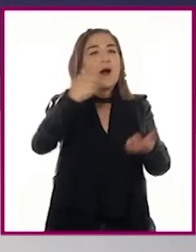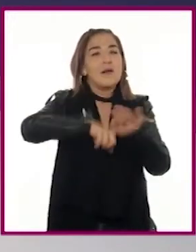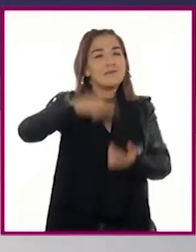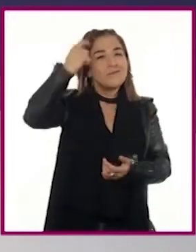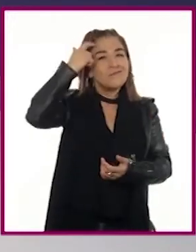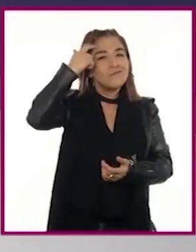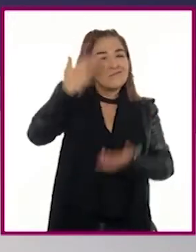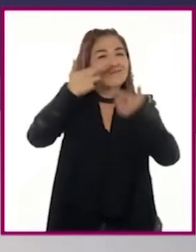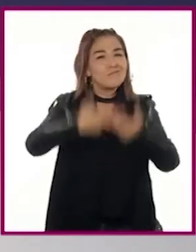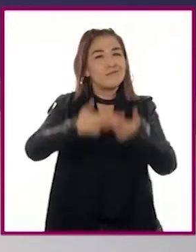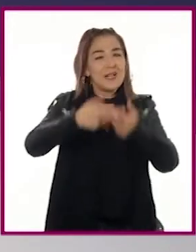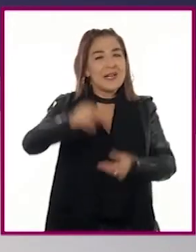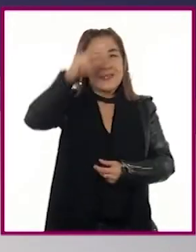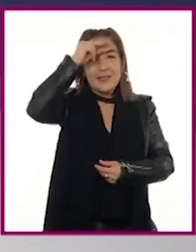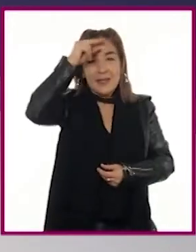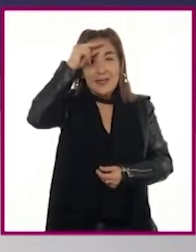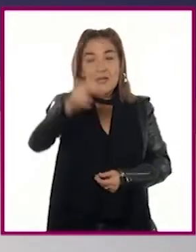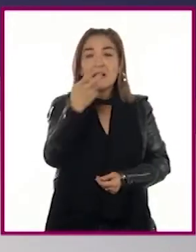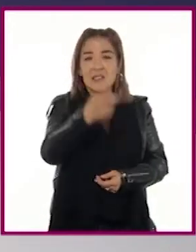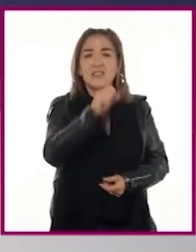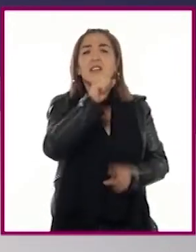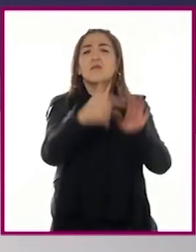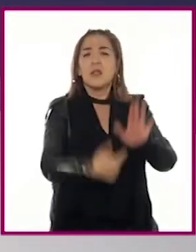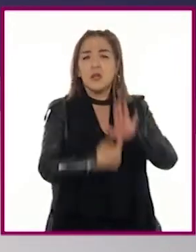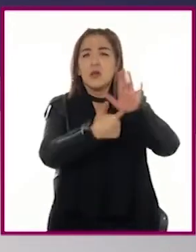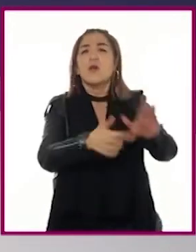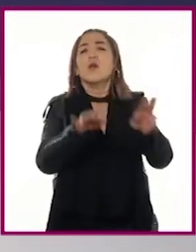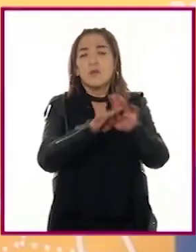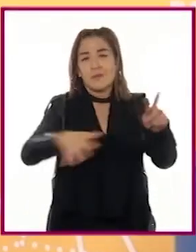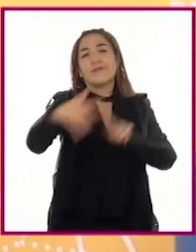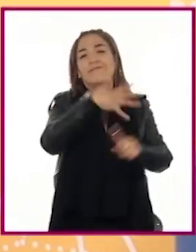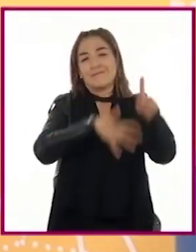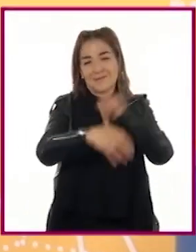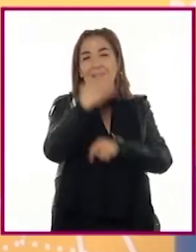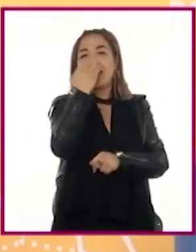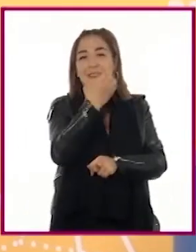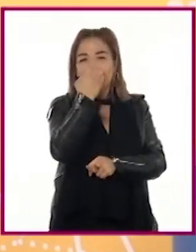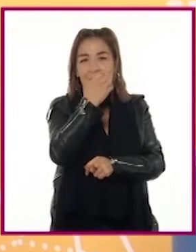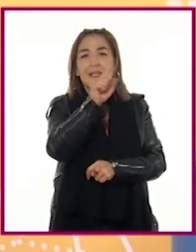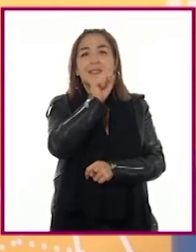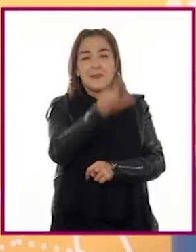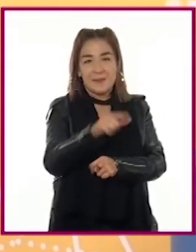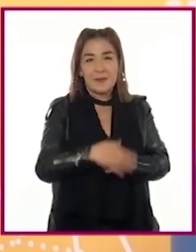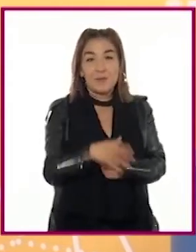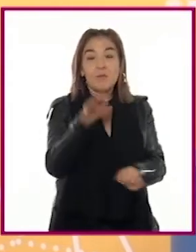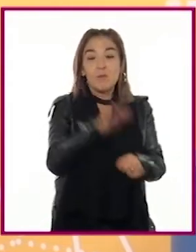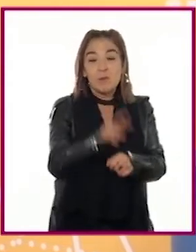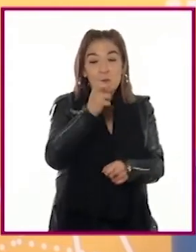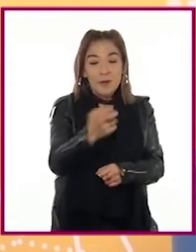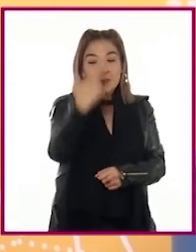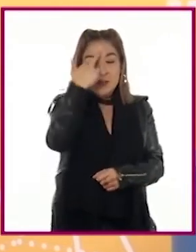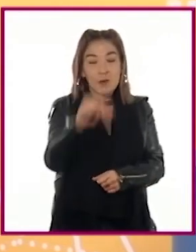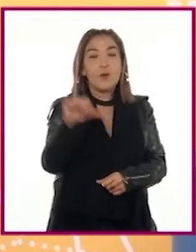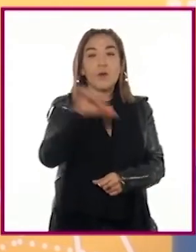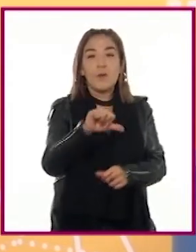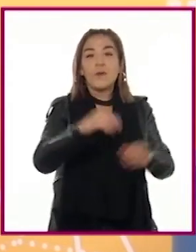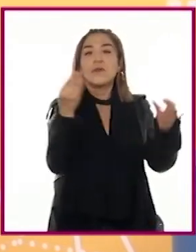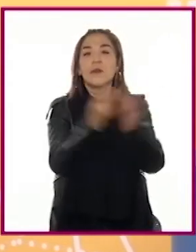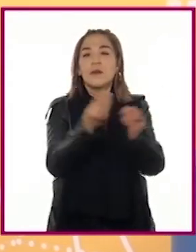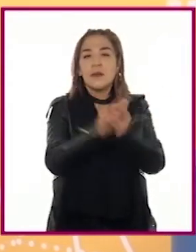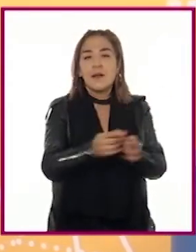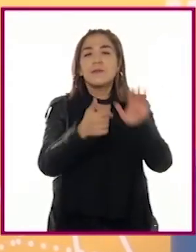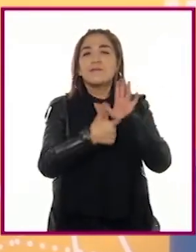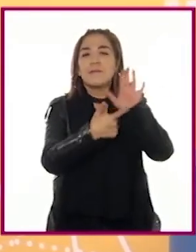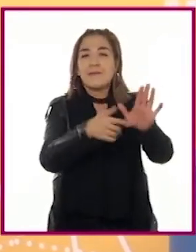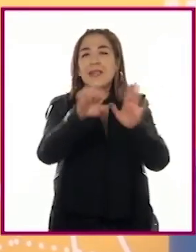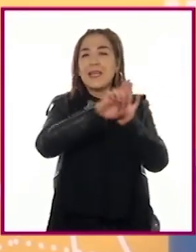mencionado, muchas de esas situaciones se les ofrecen en el ámbito escolar. Es por ello que, a lo largo de la sesión, se